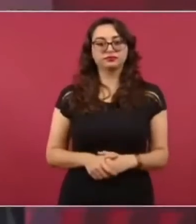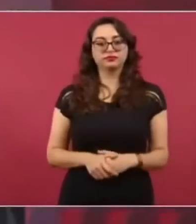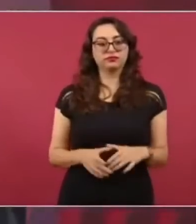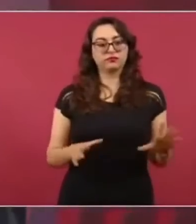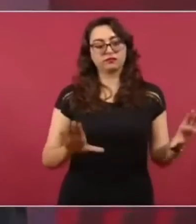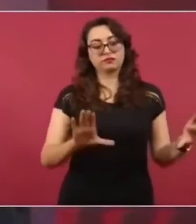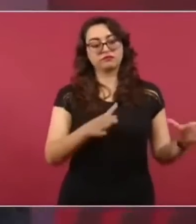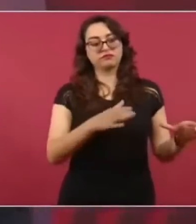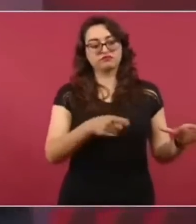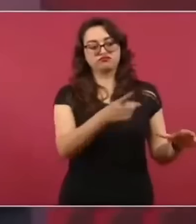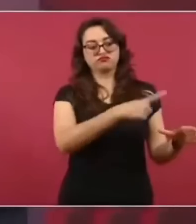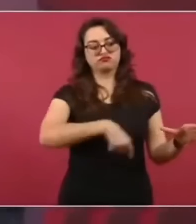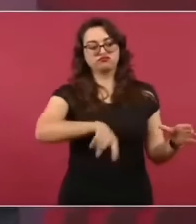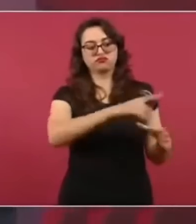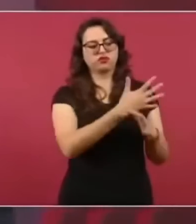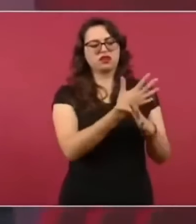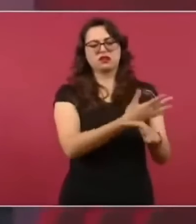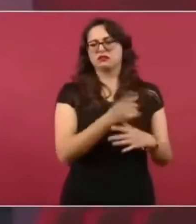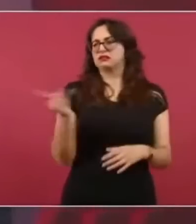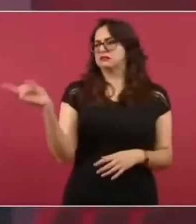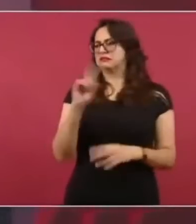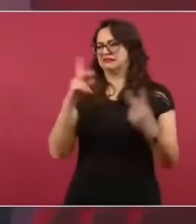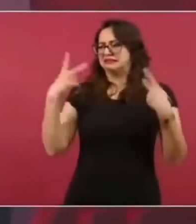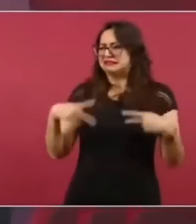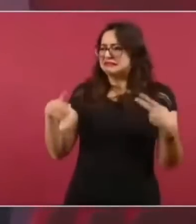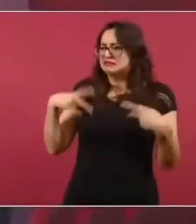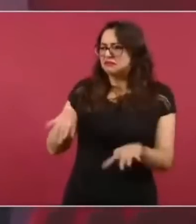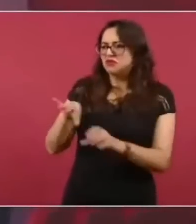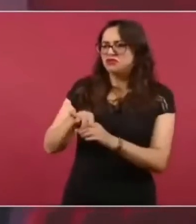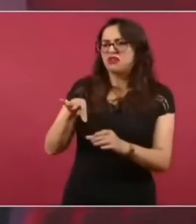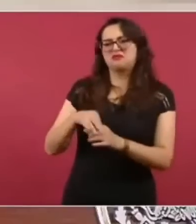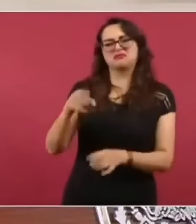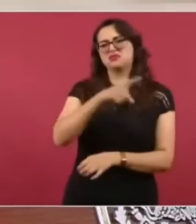No, el pueblo se equivoca.